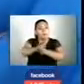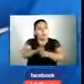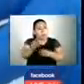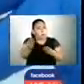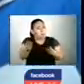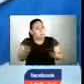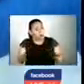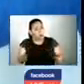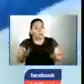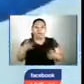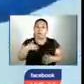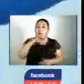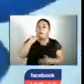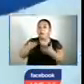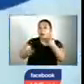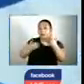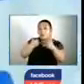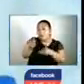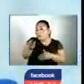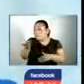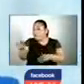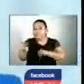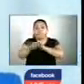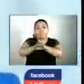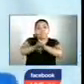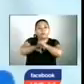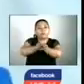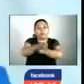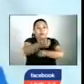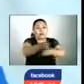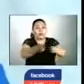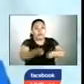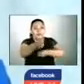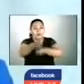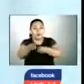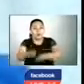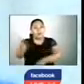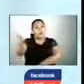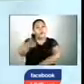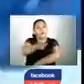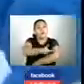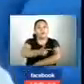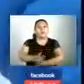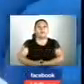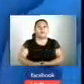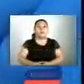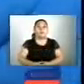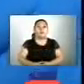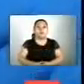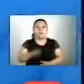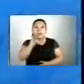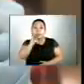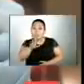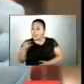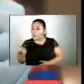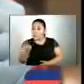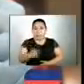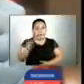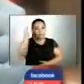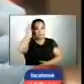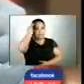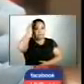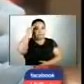disminuido de acuerdo a las cifras publicadas por los centros para el control y prevención de enfermedades. Según expertos en salud